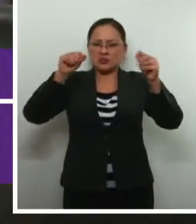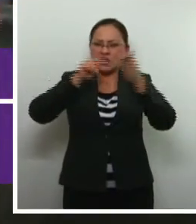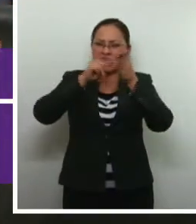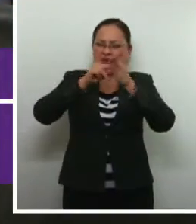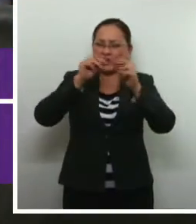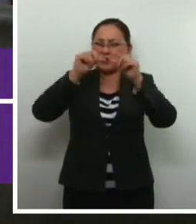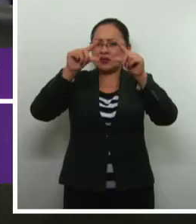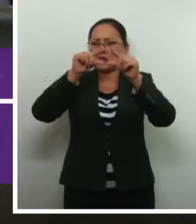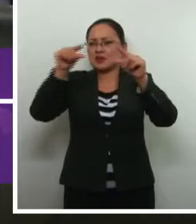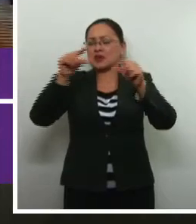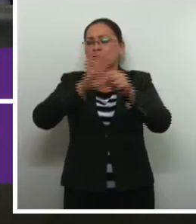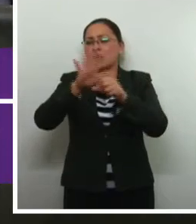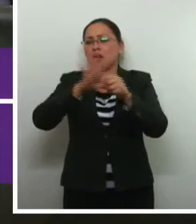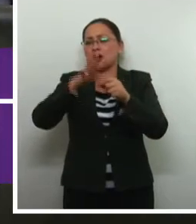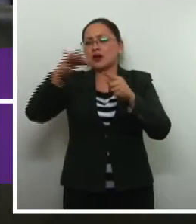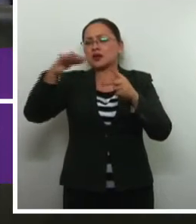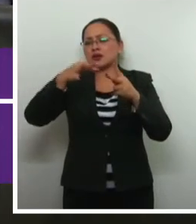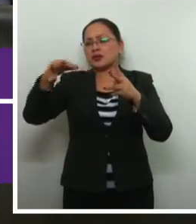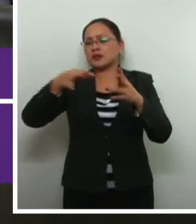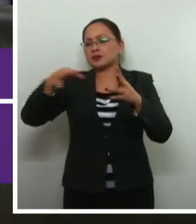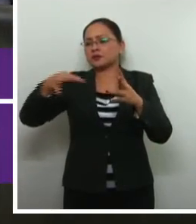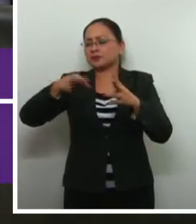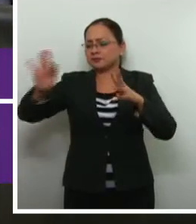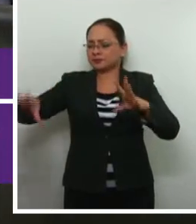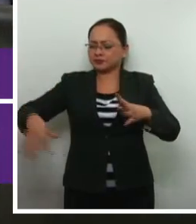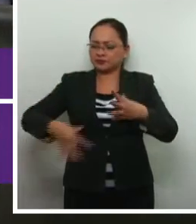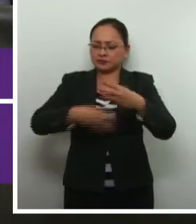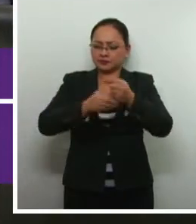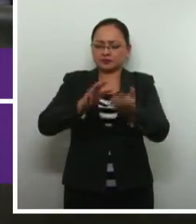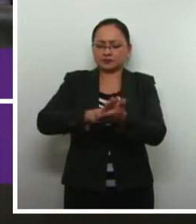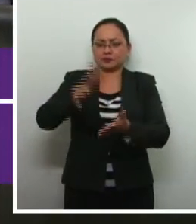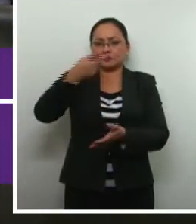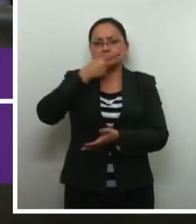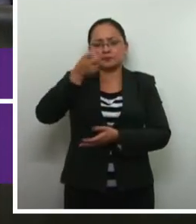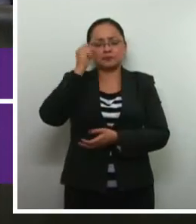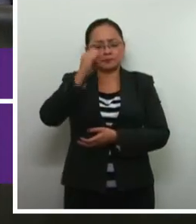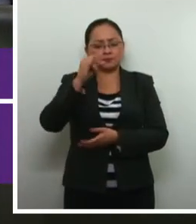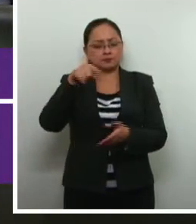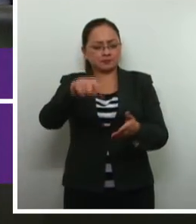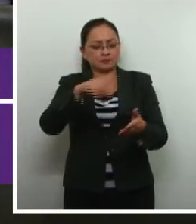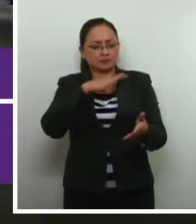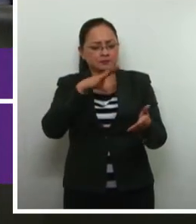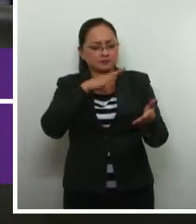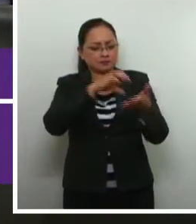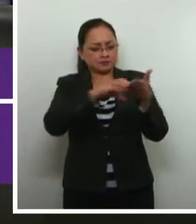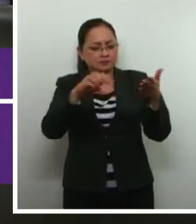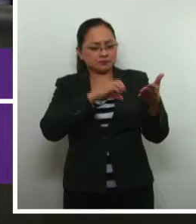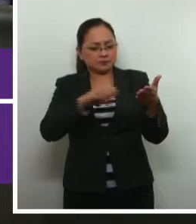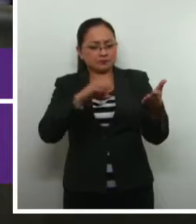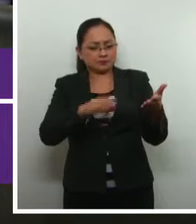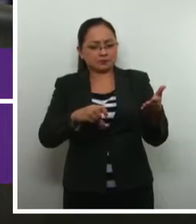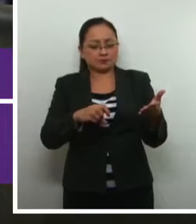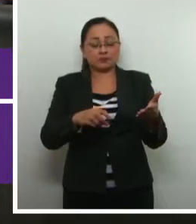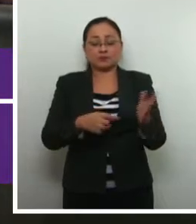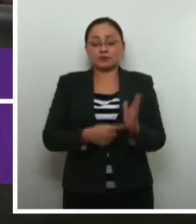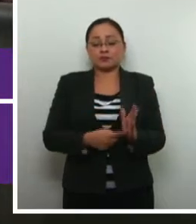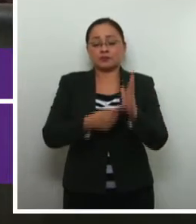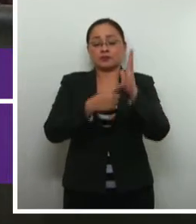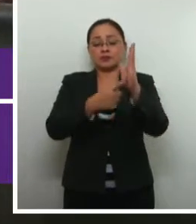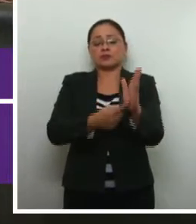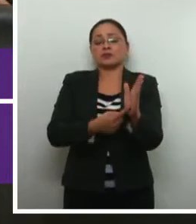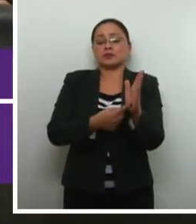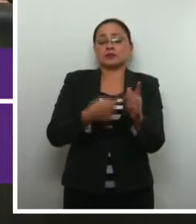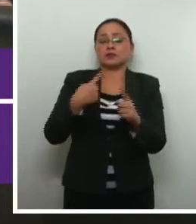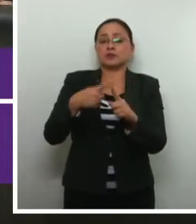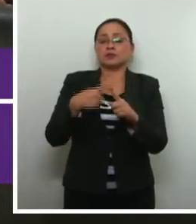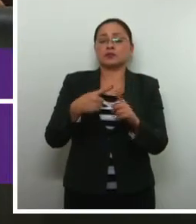las reservas acordadas por la mayoría, y ahí están. Las reservas presentadas por el